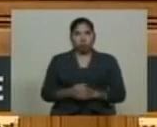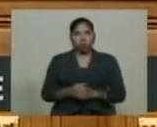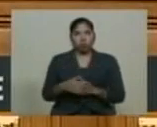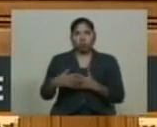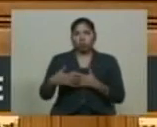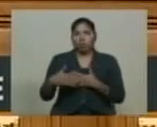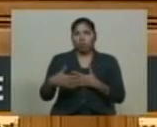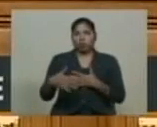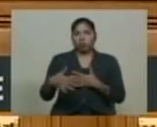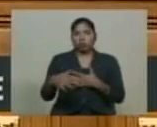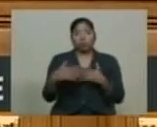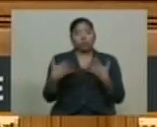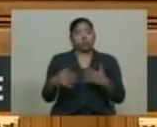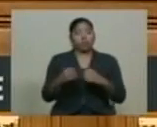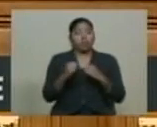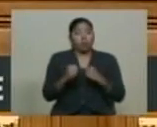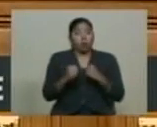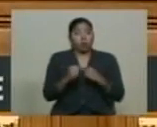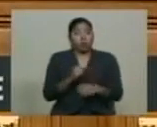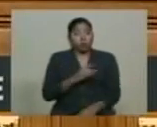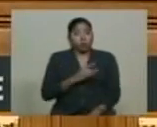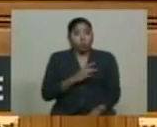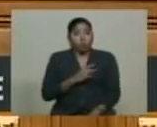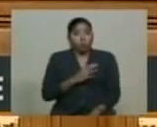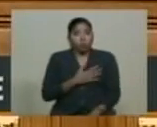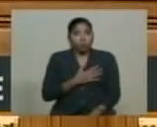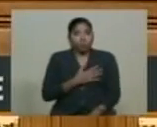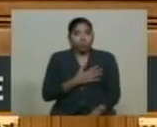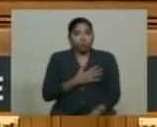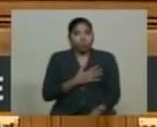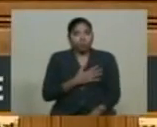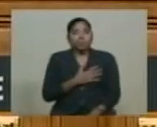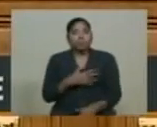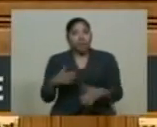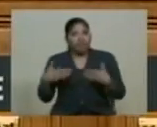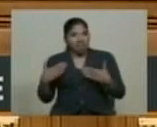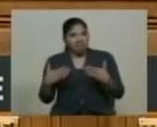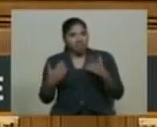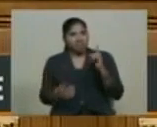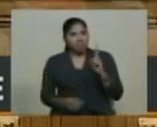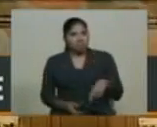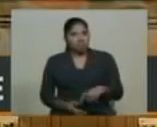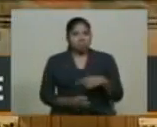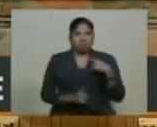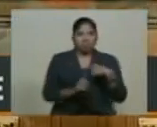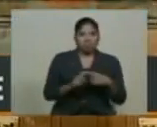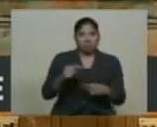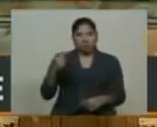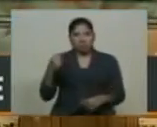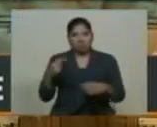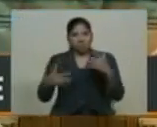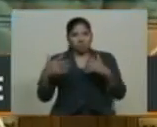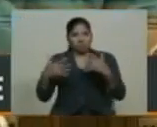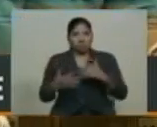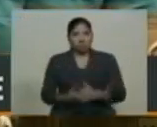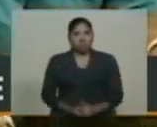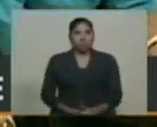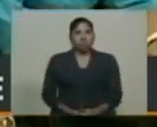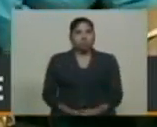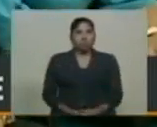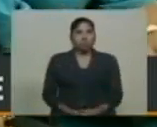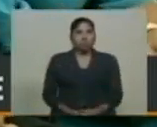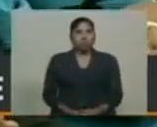es dolor y luchas. Luchas y alegrías. Ayer, víspera del día de